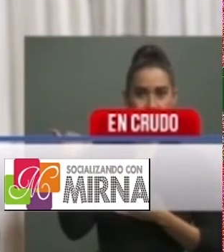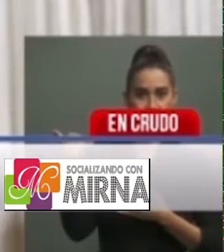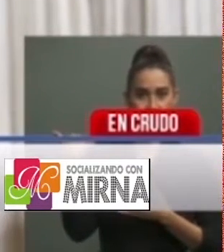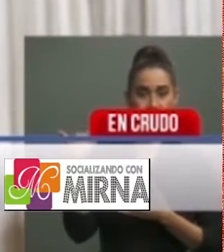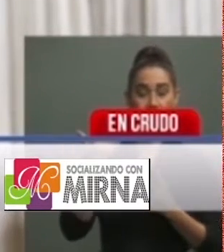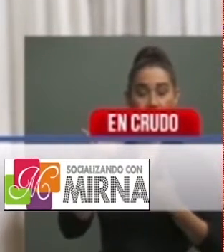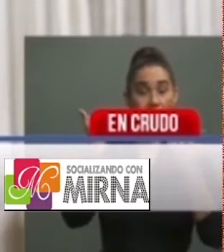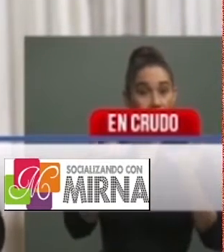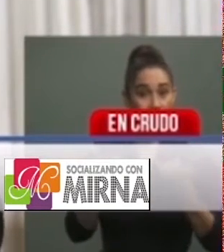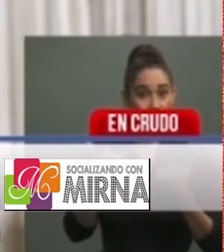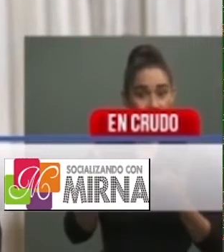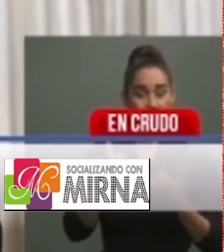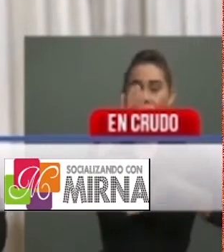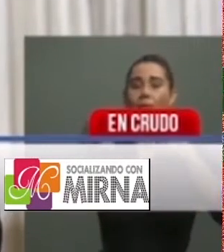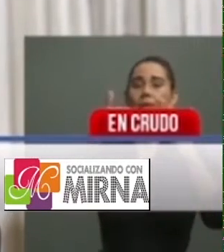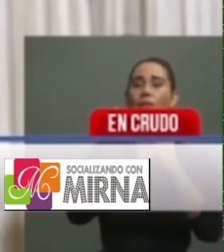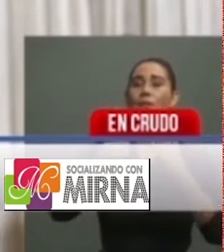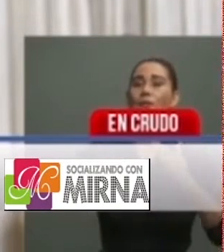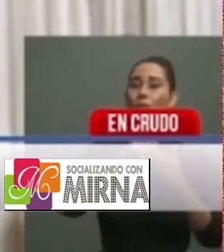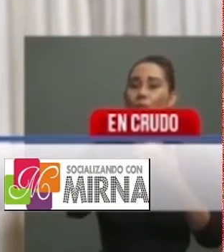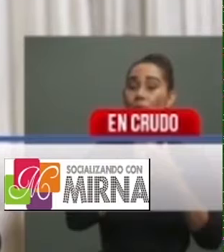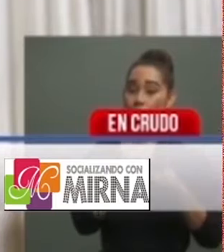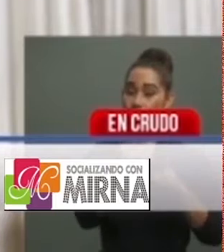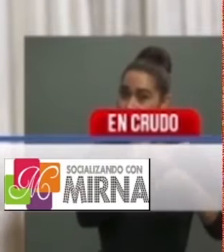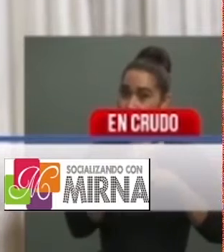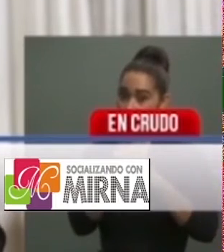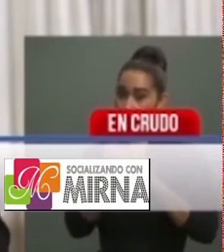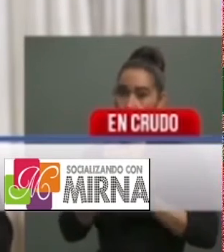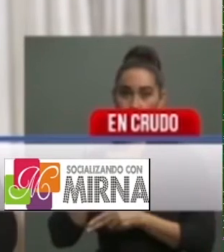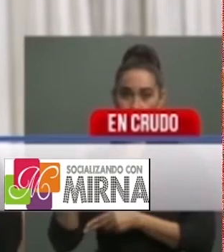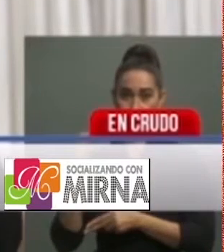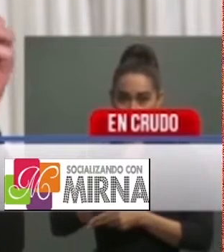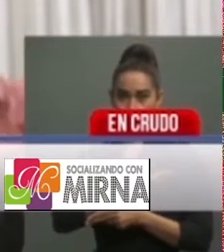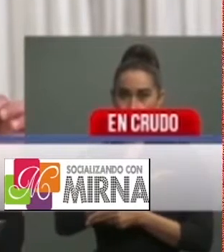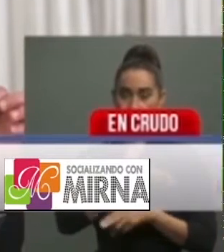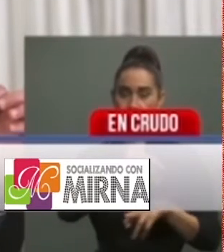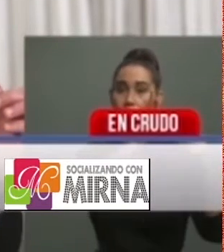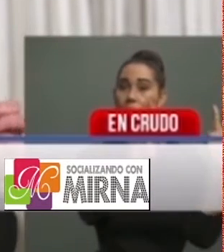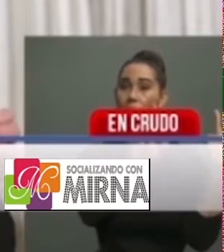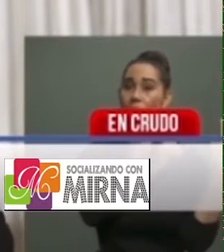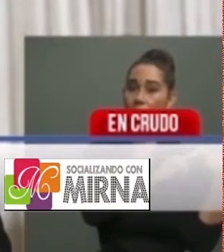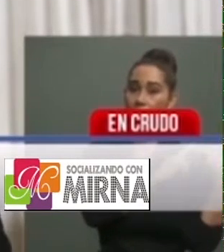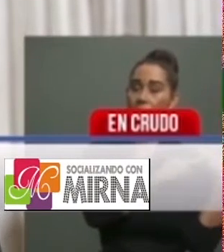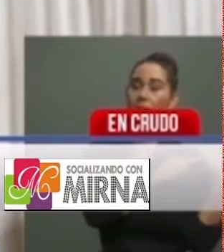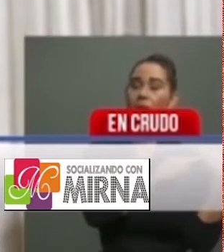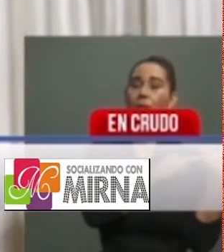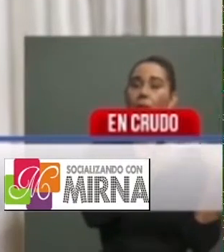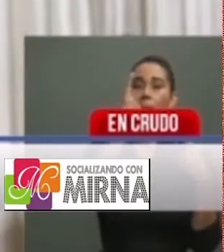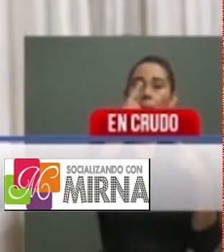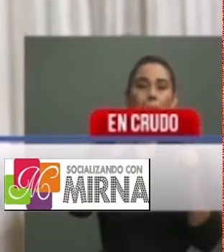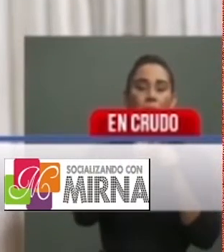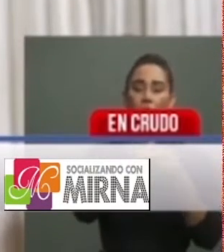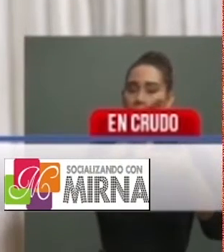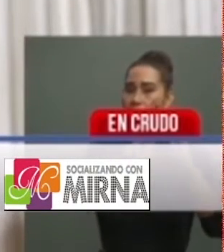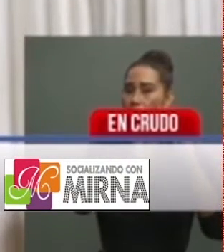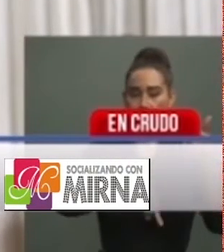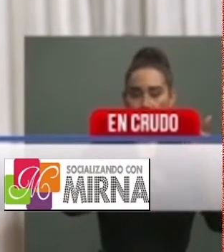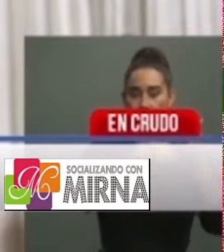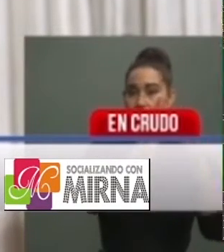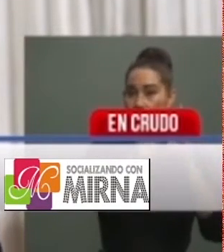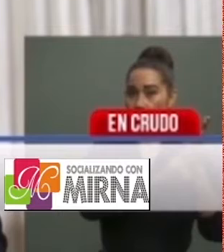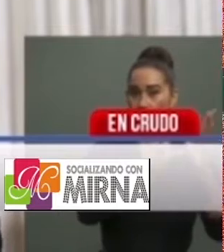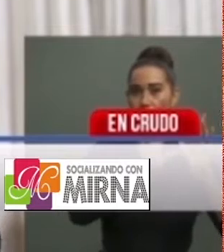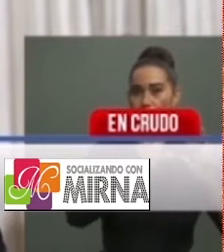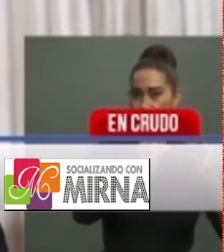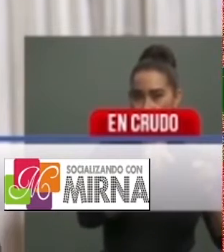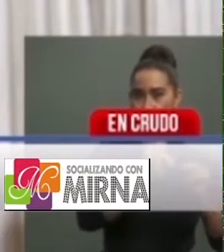sometidas por delito federal al ir a los en los aviones a no quererse poner mascarilla, a otro que nadie lo